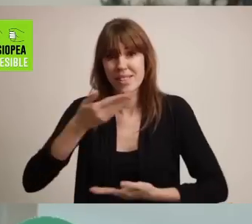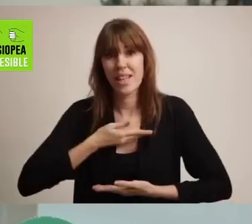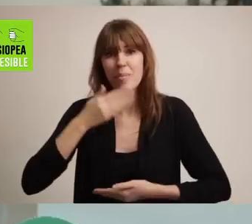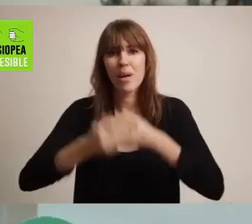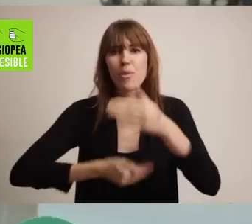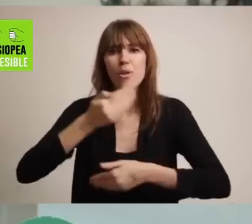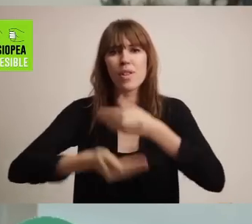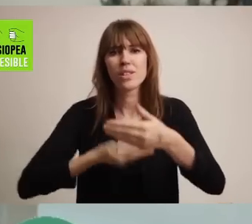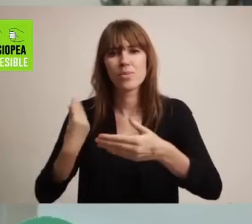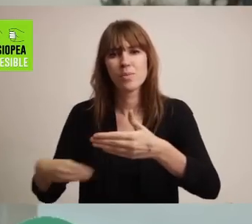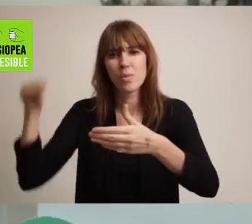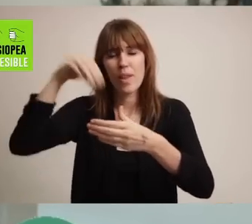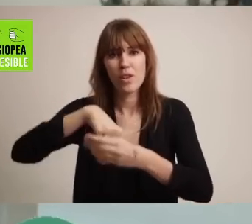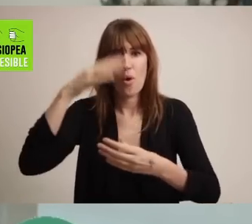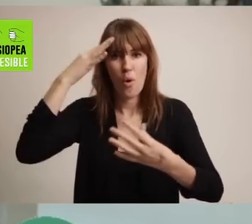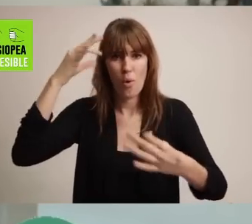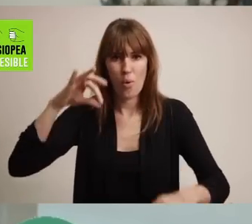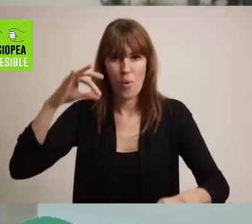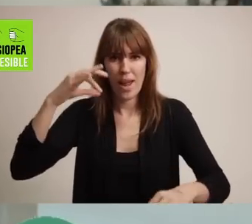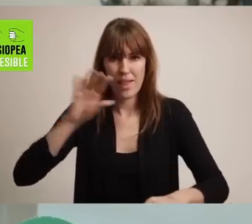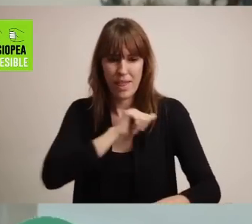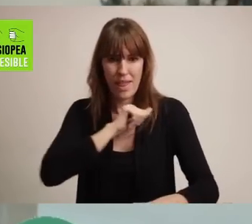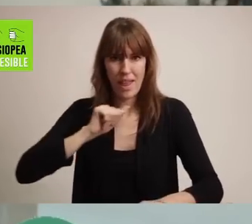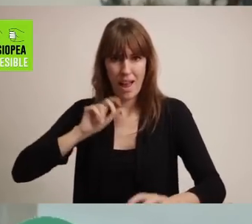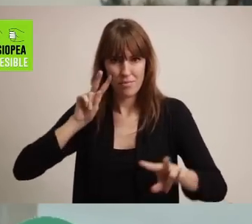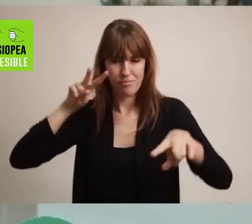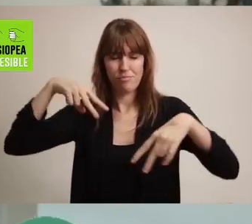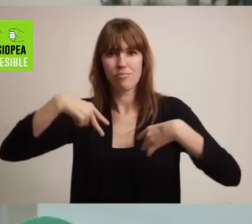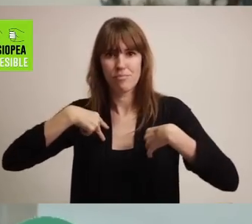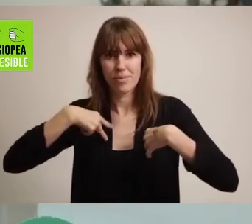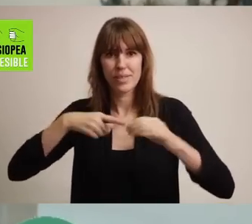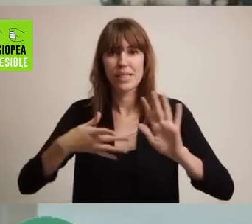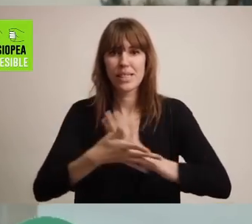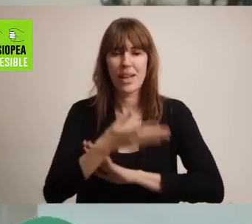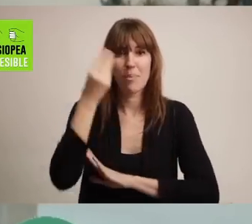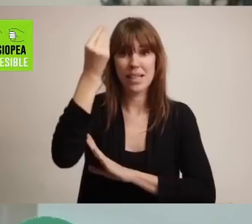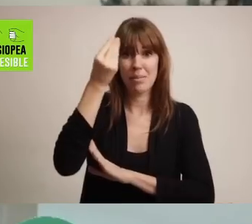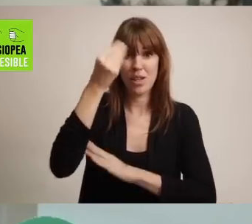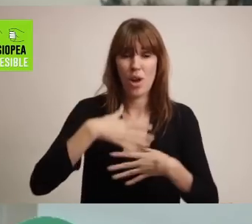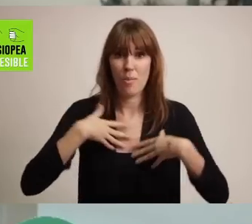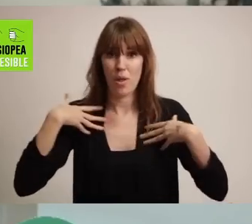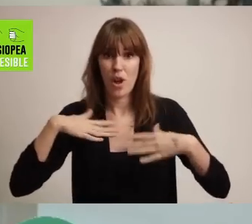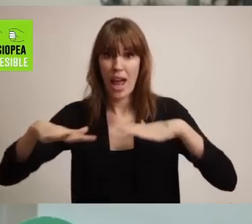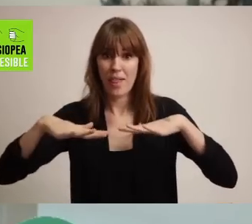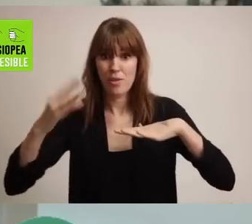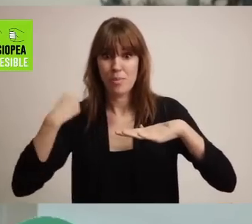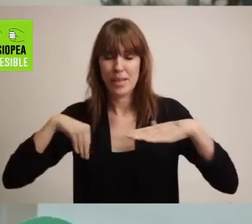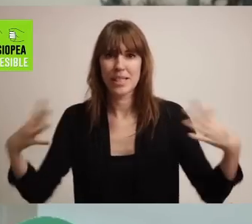ser coherentes con uno mismo. Es decir, pensamiento, emoción y acción en la misma